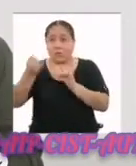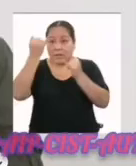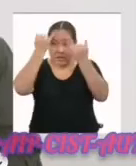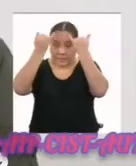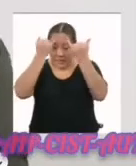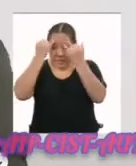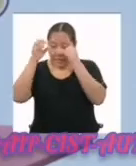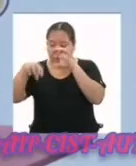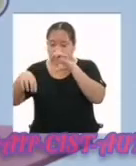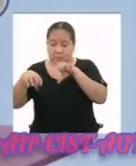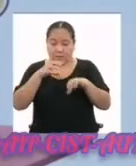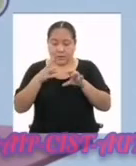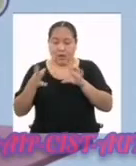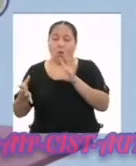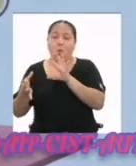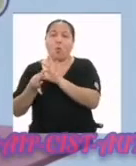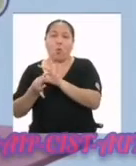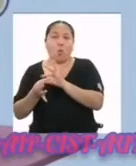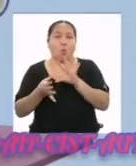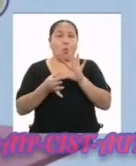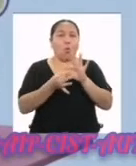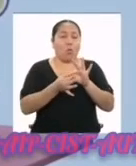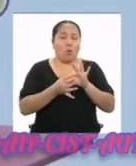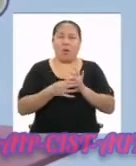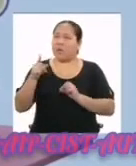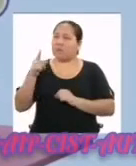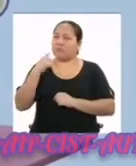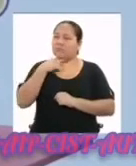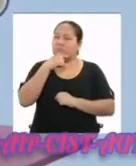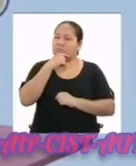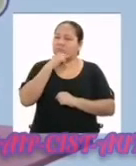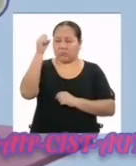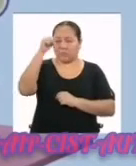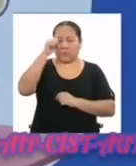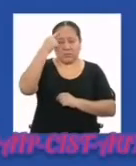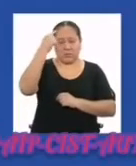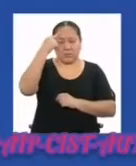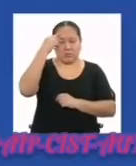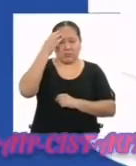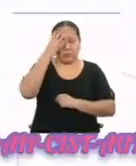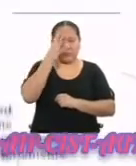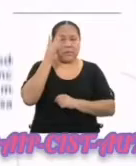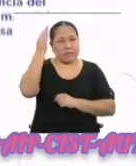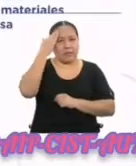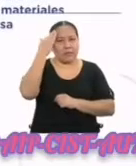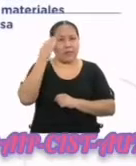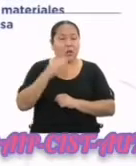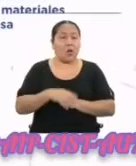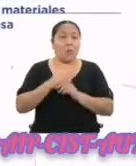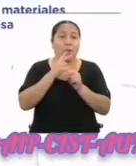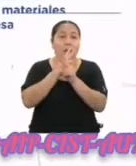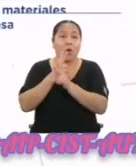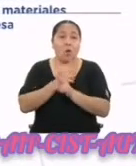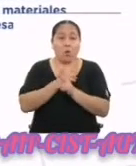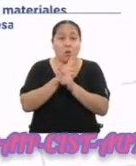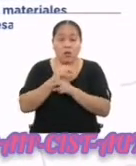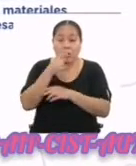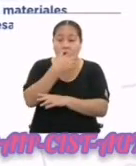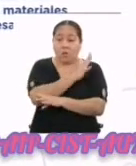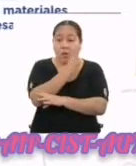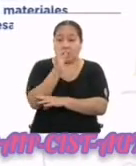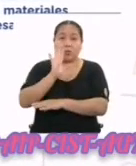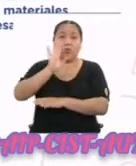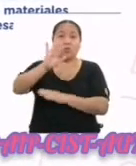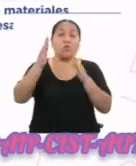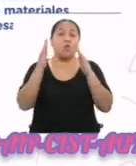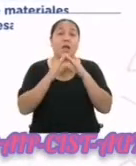con otra. Ah, esa creo que sí me la sé. Podría ser algo así. Para cuidar nuestros bosques desde